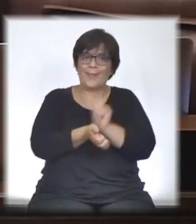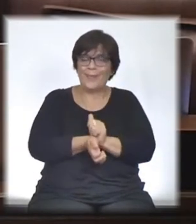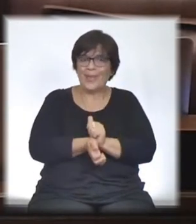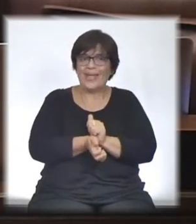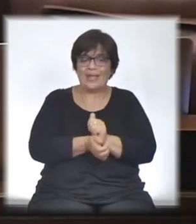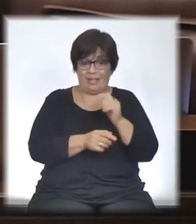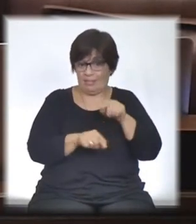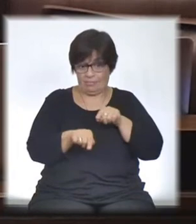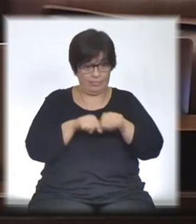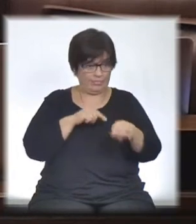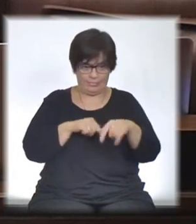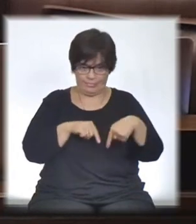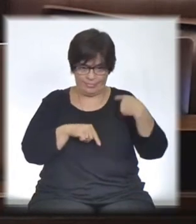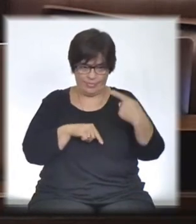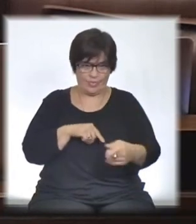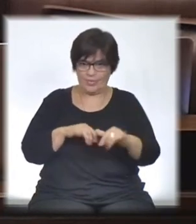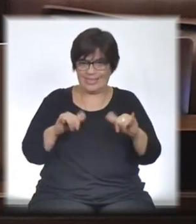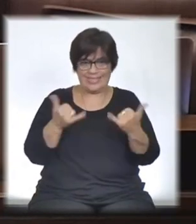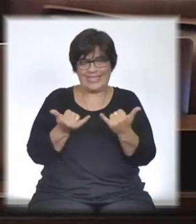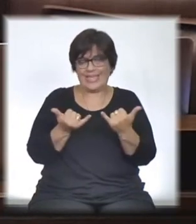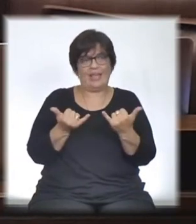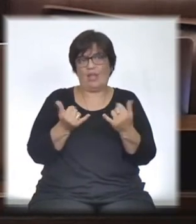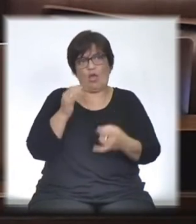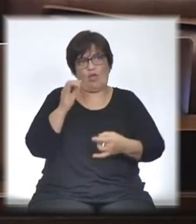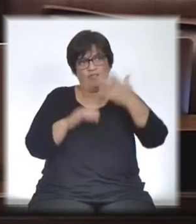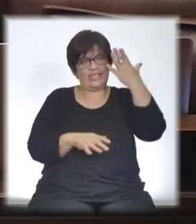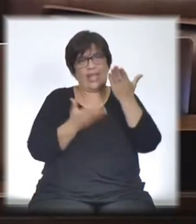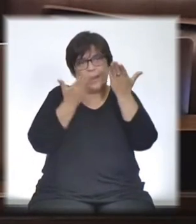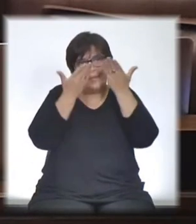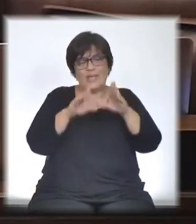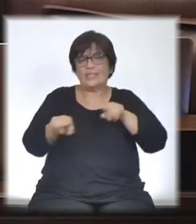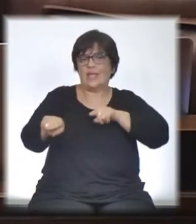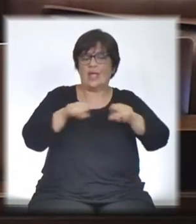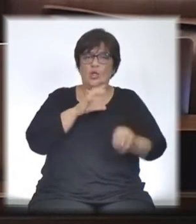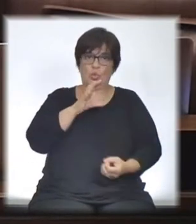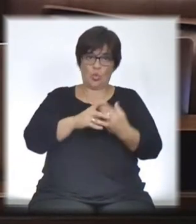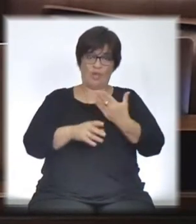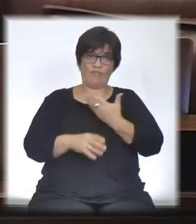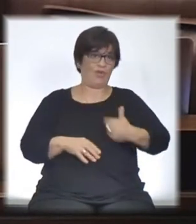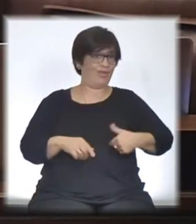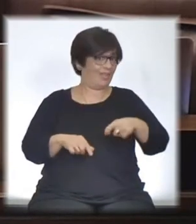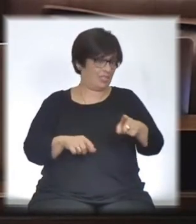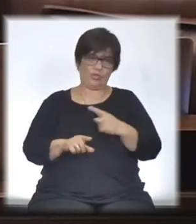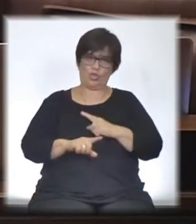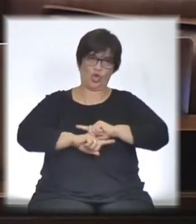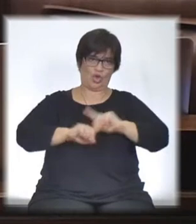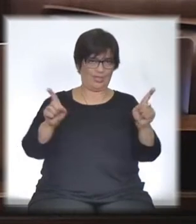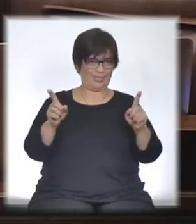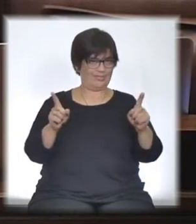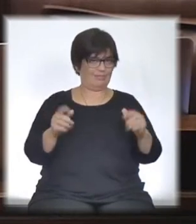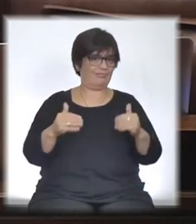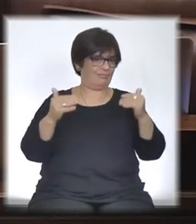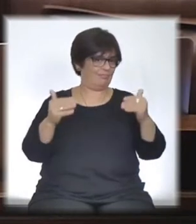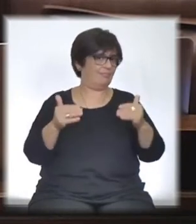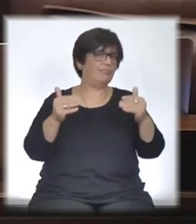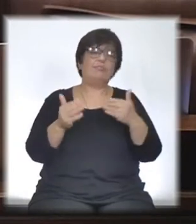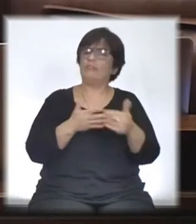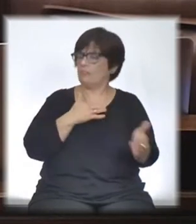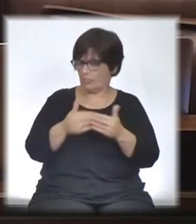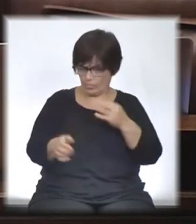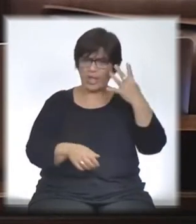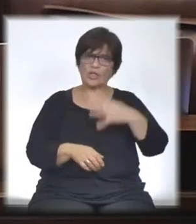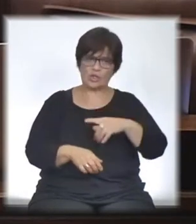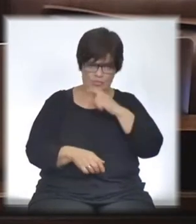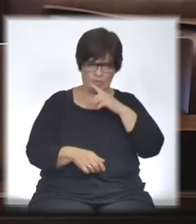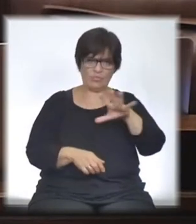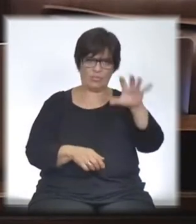horas después de instalado el gobierno nacional electo. Eso no sucedió. Igual conmemoramos el 14 de